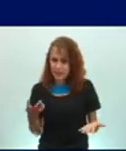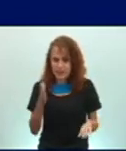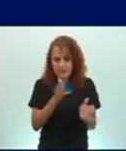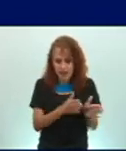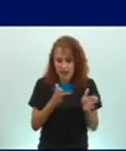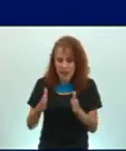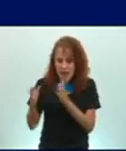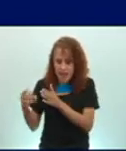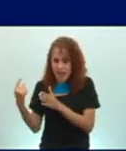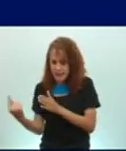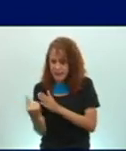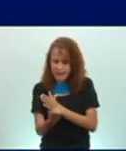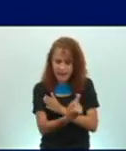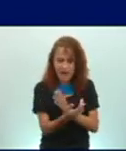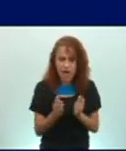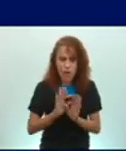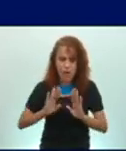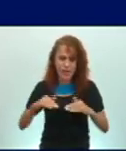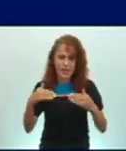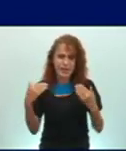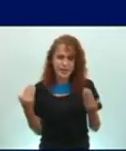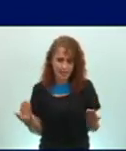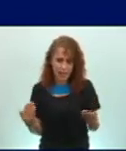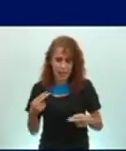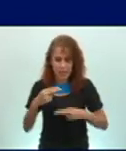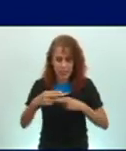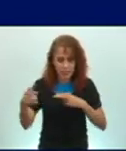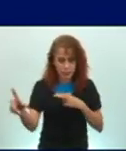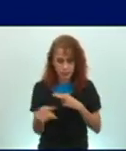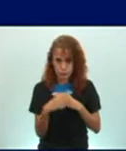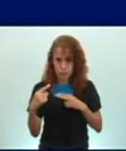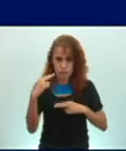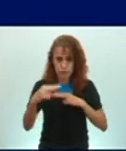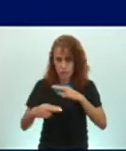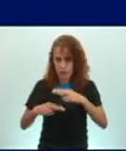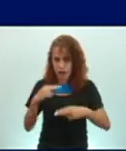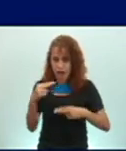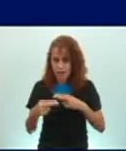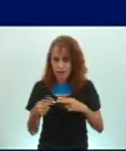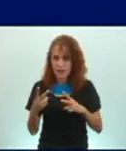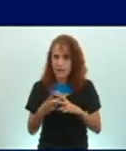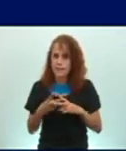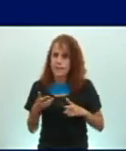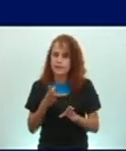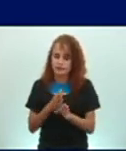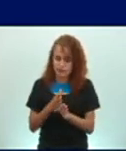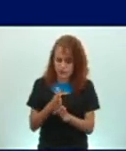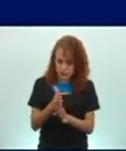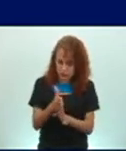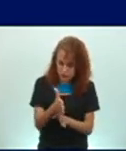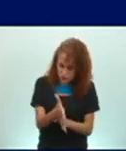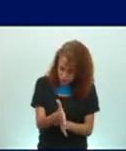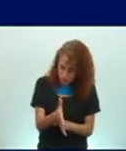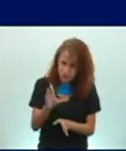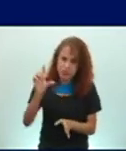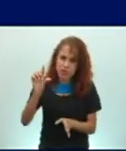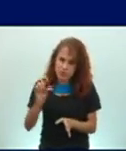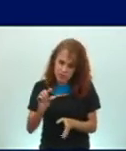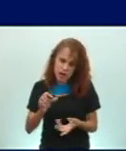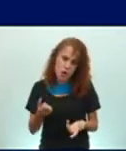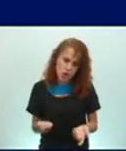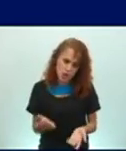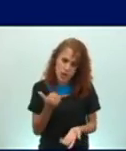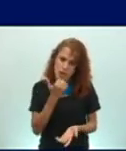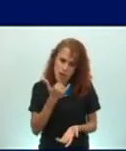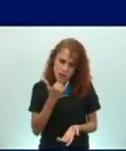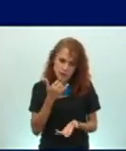de estas fases detenidamente y qué debes cumplir tú como parte de la población con disciplina para minimizar los